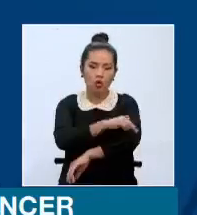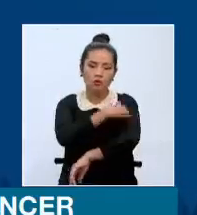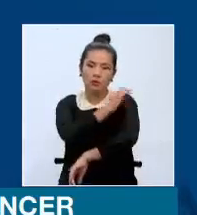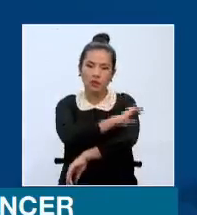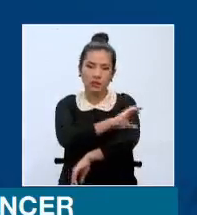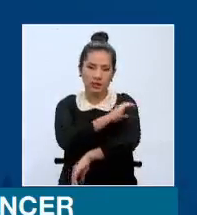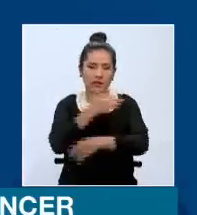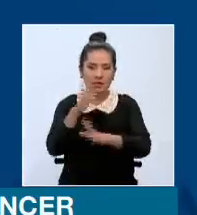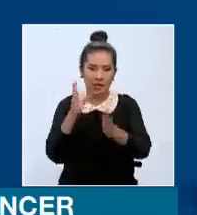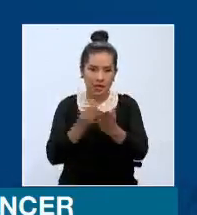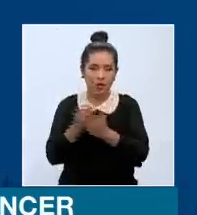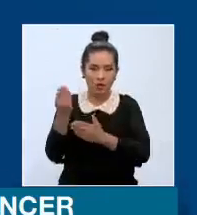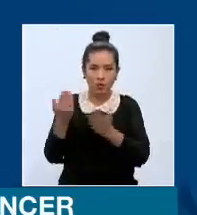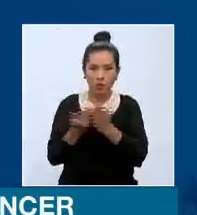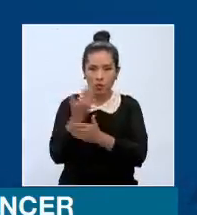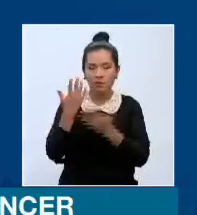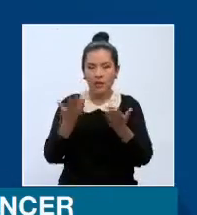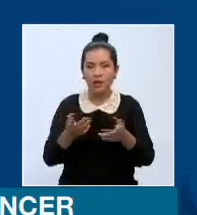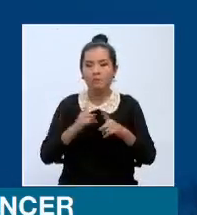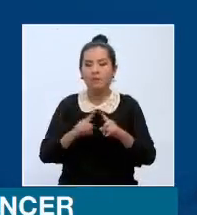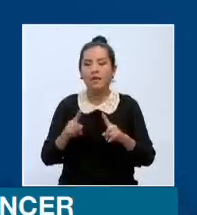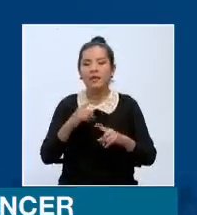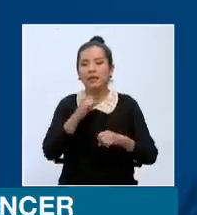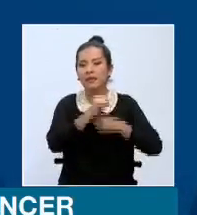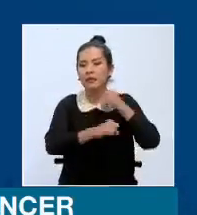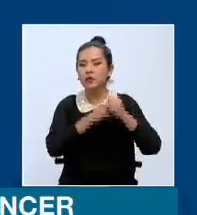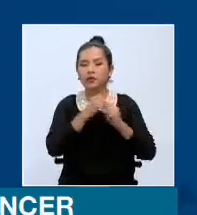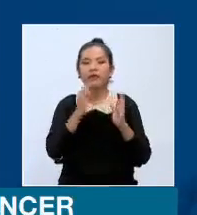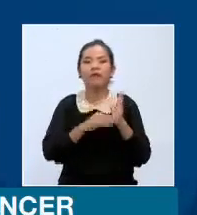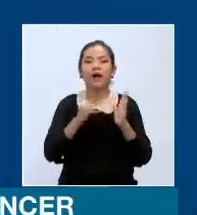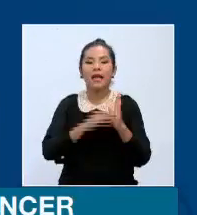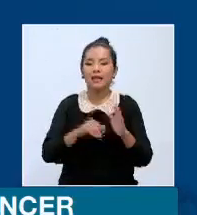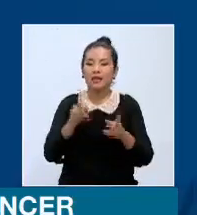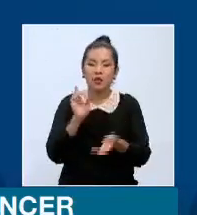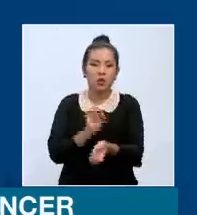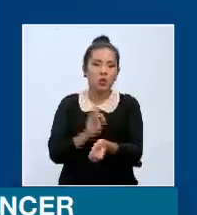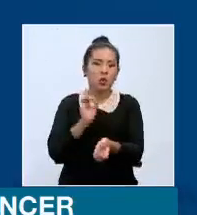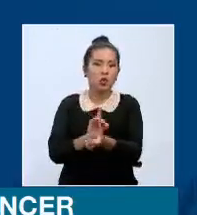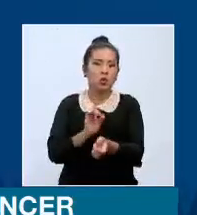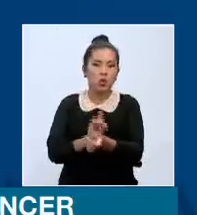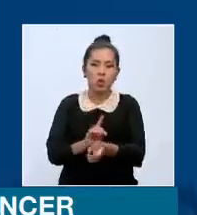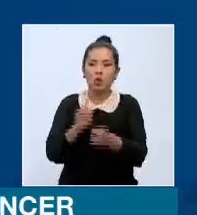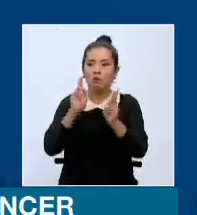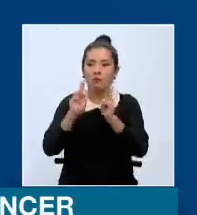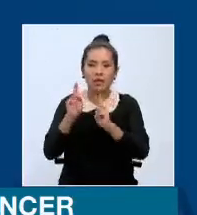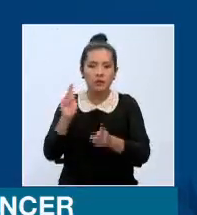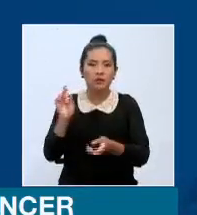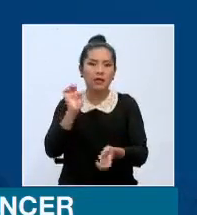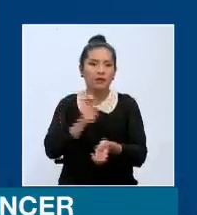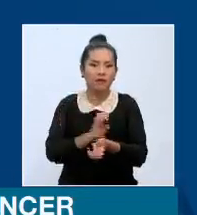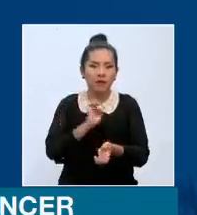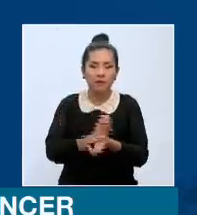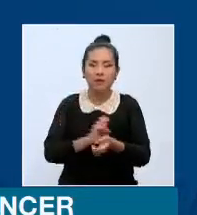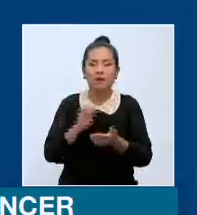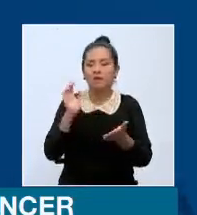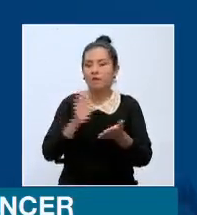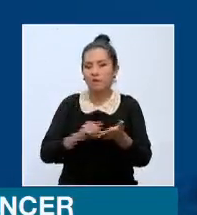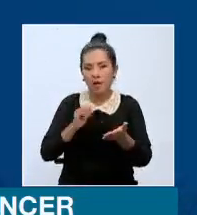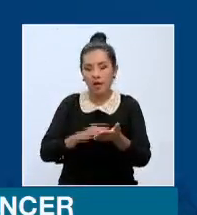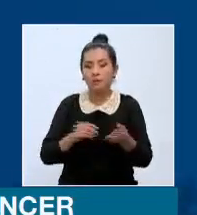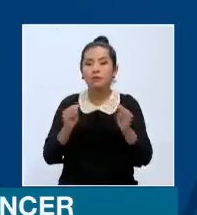¿no? Pero seguimos sufriendo por la falta de personal. La falta de, digamos,